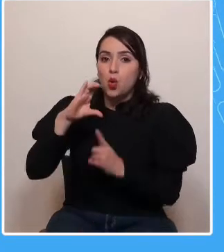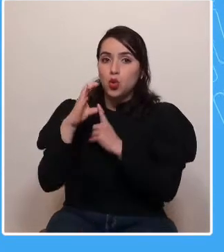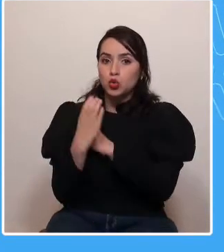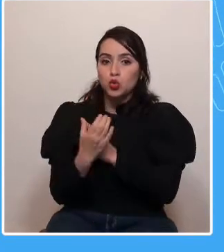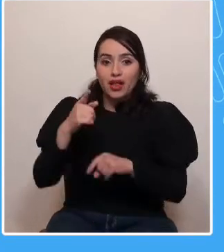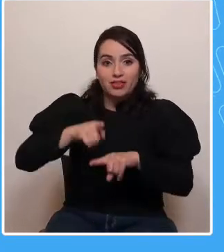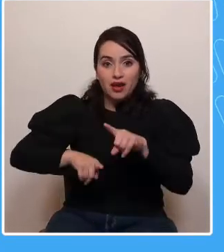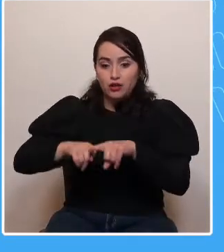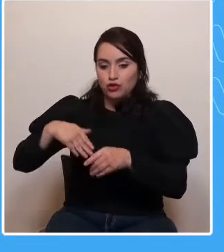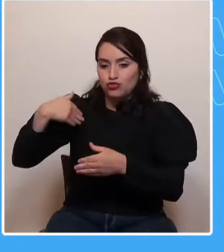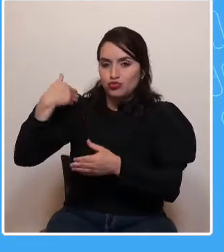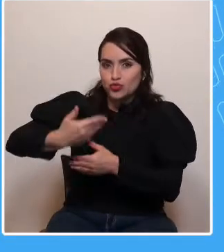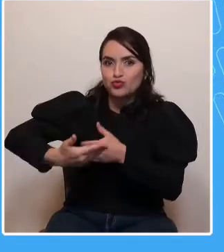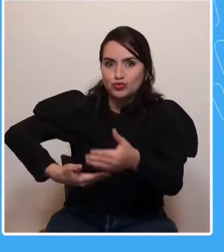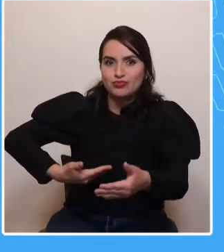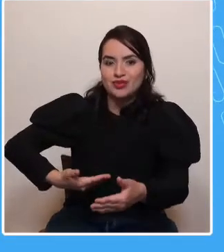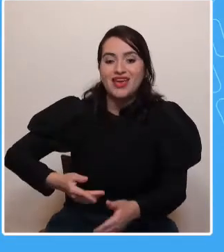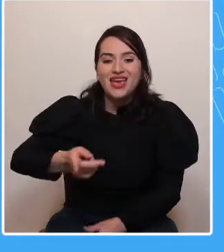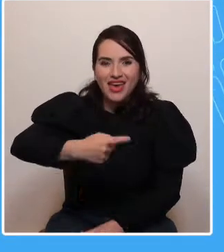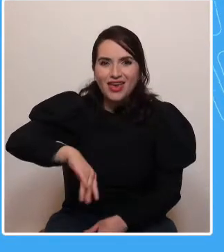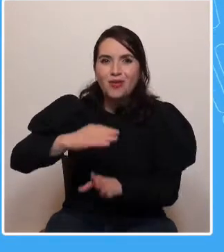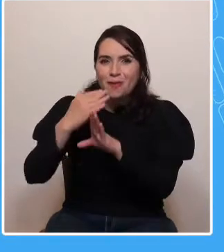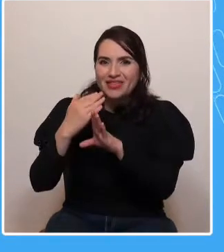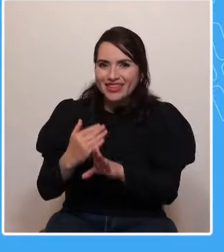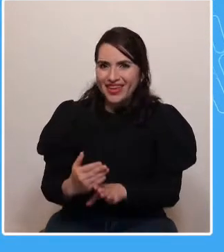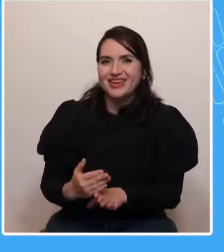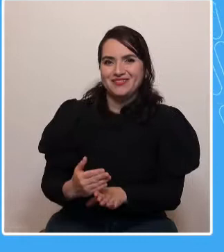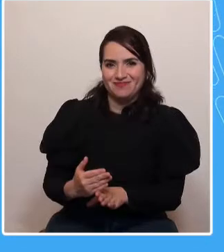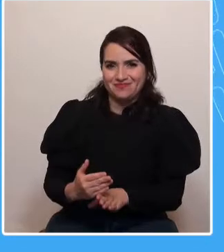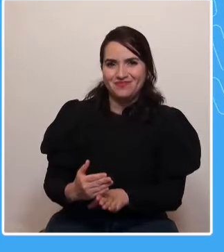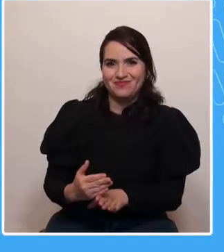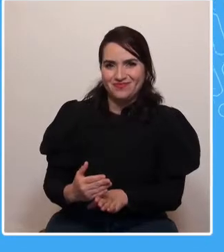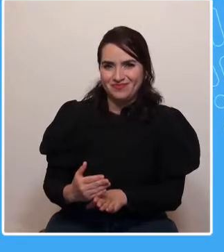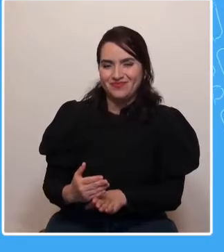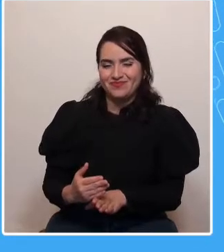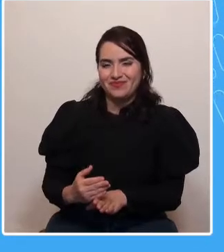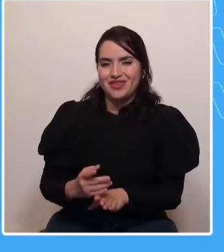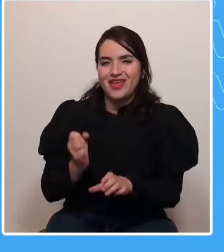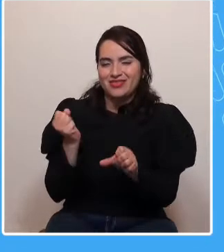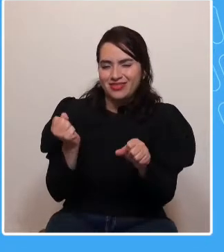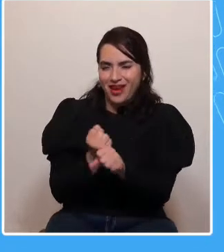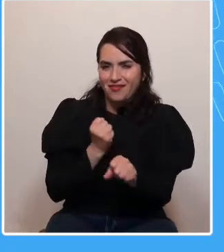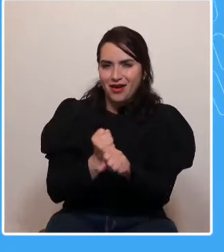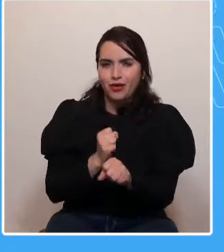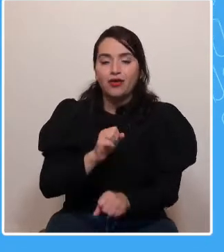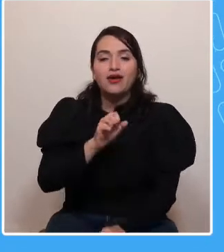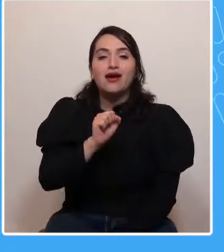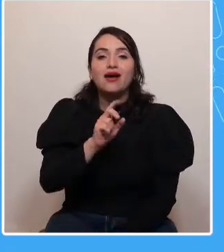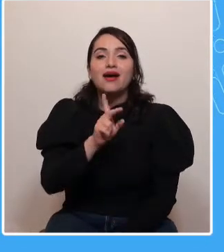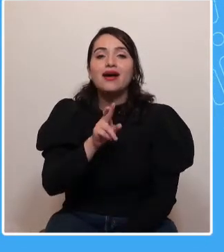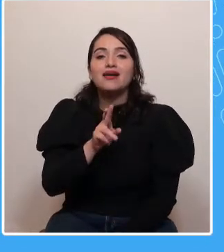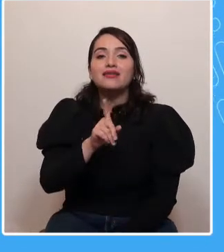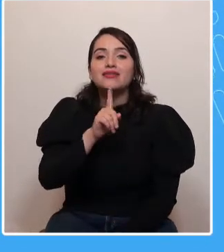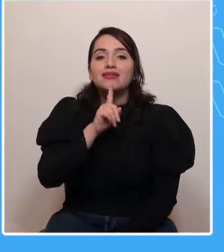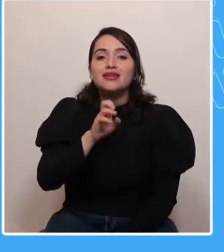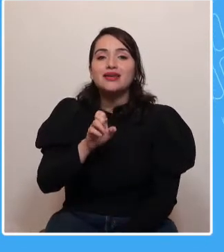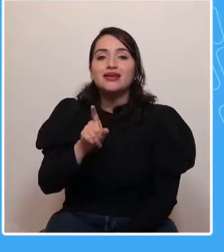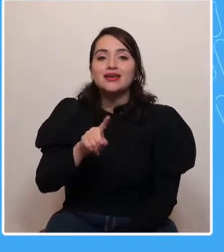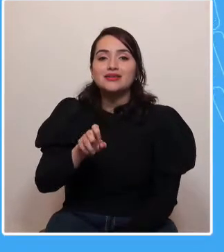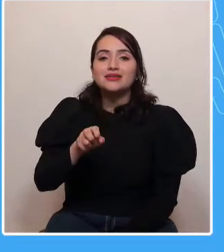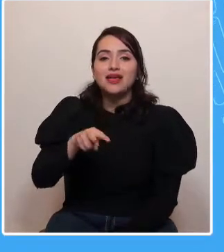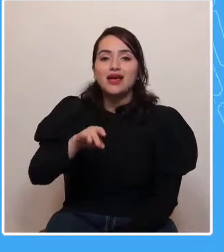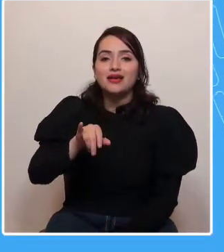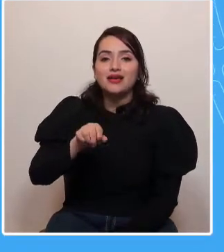territorios. Son quienes mantienen y revitalizan el noble oficio de la artesanía, un oficio poseedor de